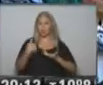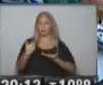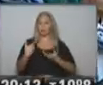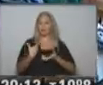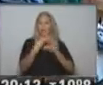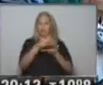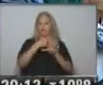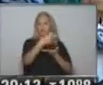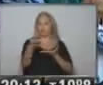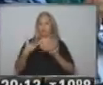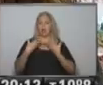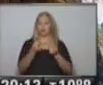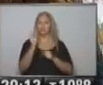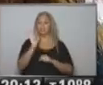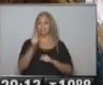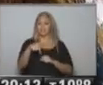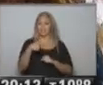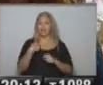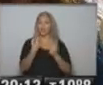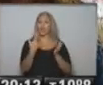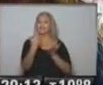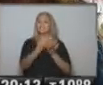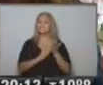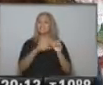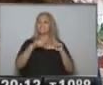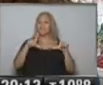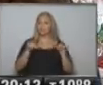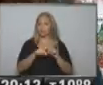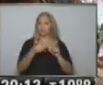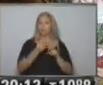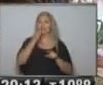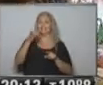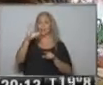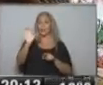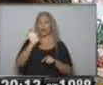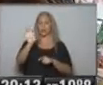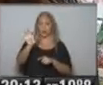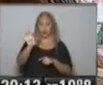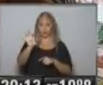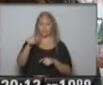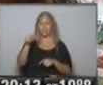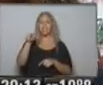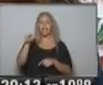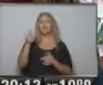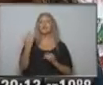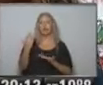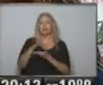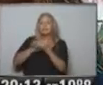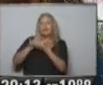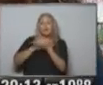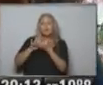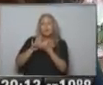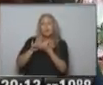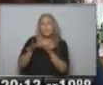ayuda. Ya que acá mismo se iba a entregar esta certificación para poder recurrir al Banco Provincia y tratar de resolver de alguna